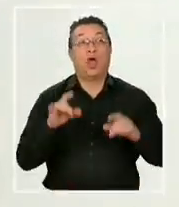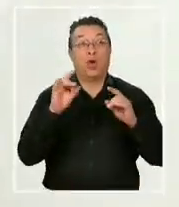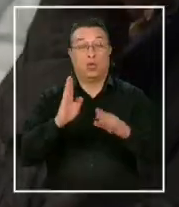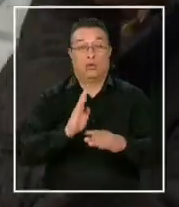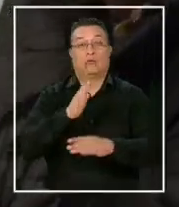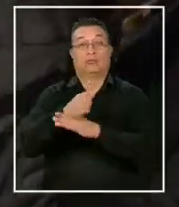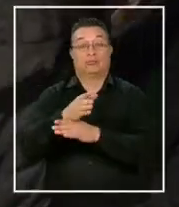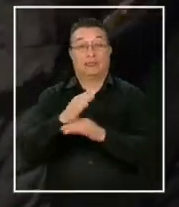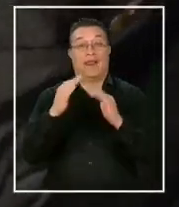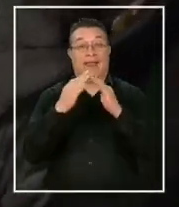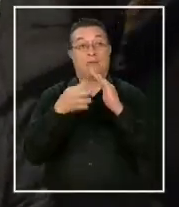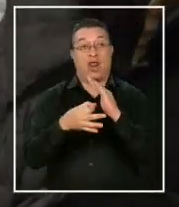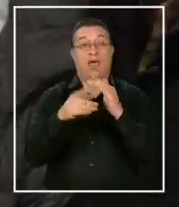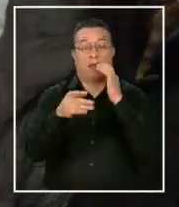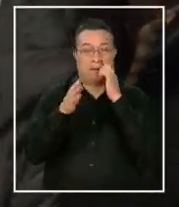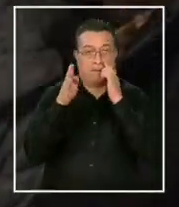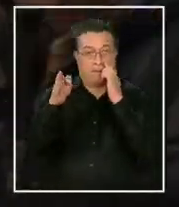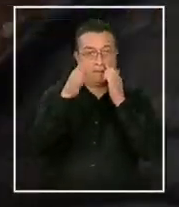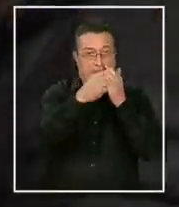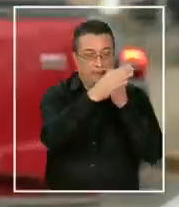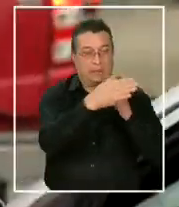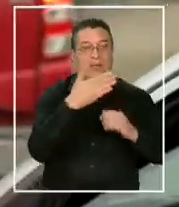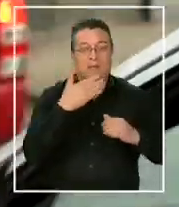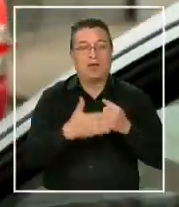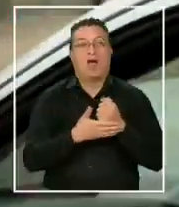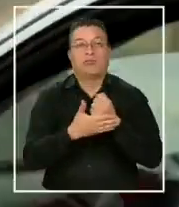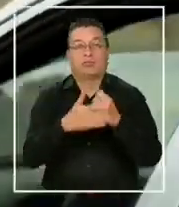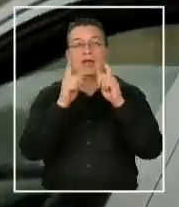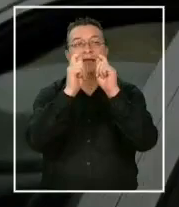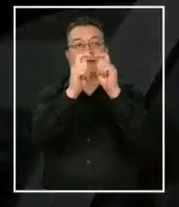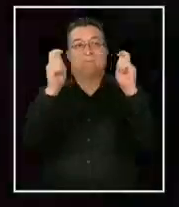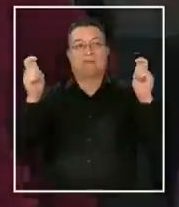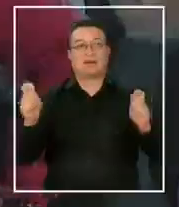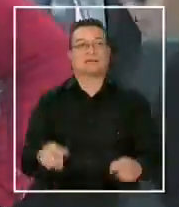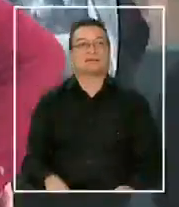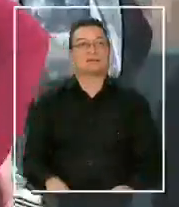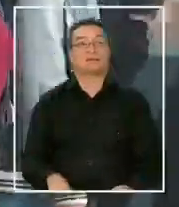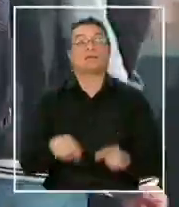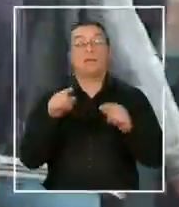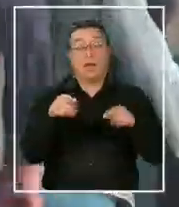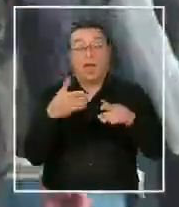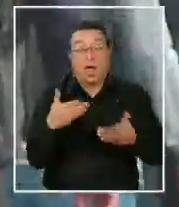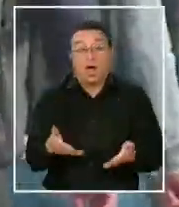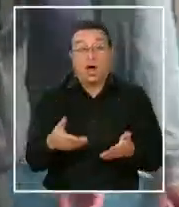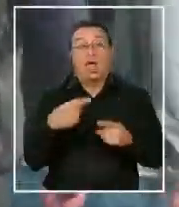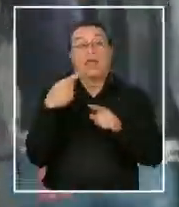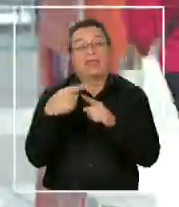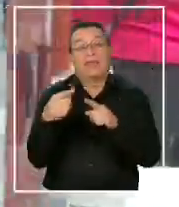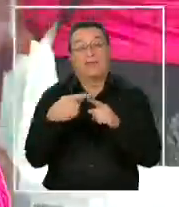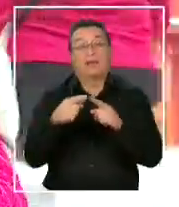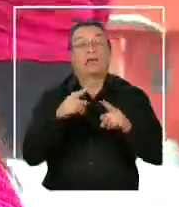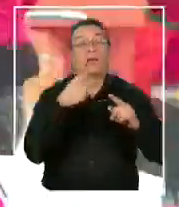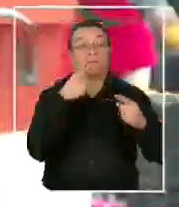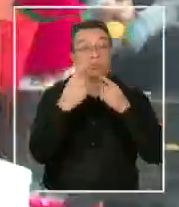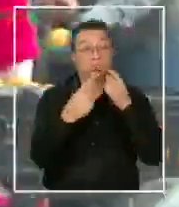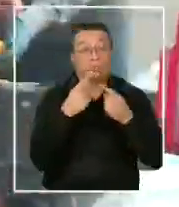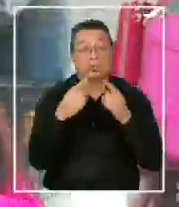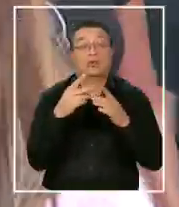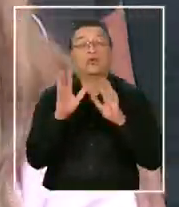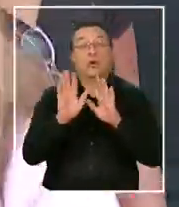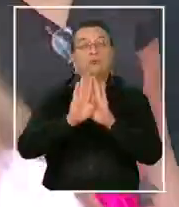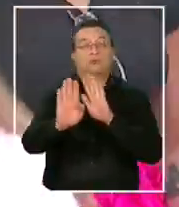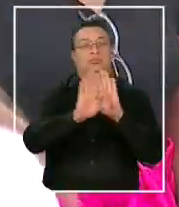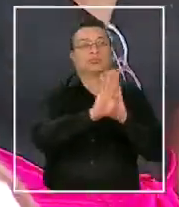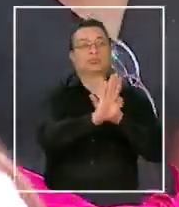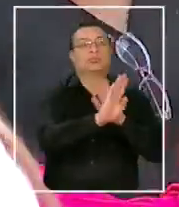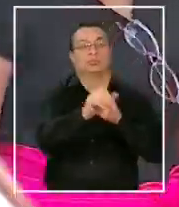llegar a la Moneda, que se ha desplegado por los suyos en estos días de campaña. En momentos que diversas encuestas demuestran la lejanía de la ciudadanía con